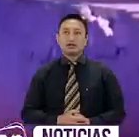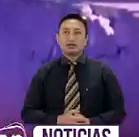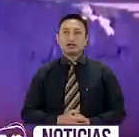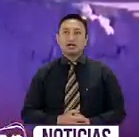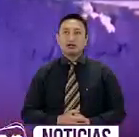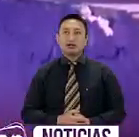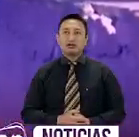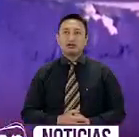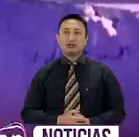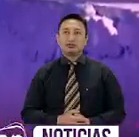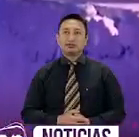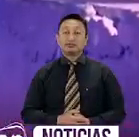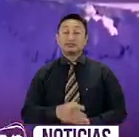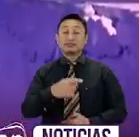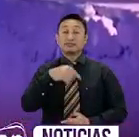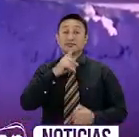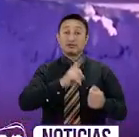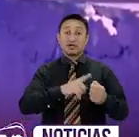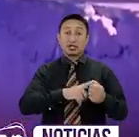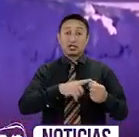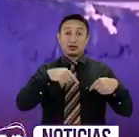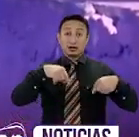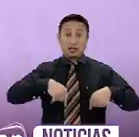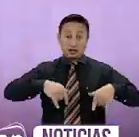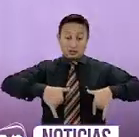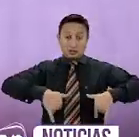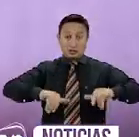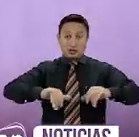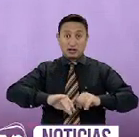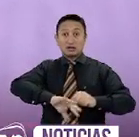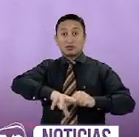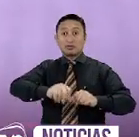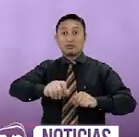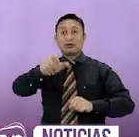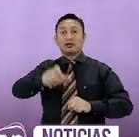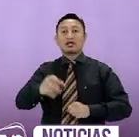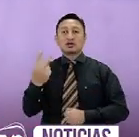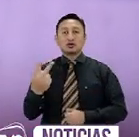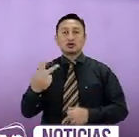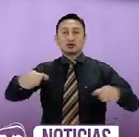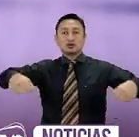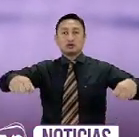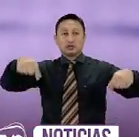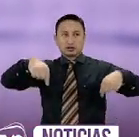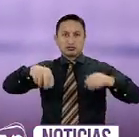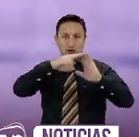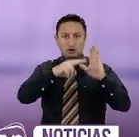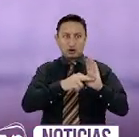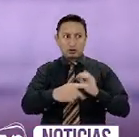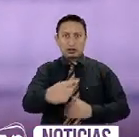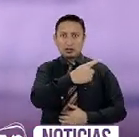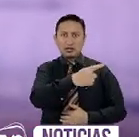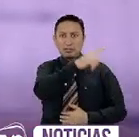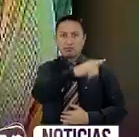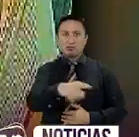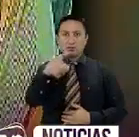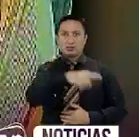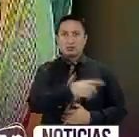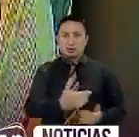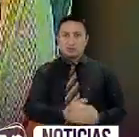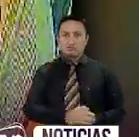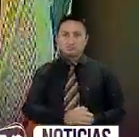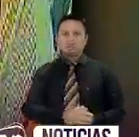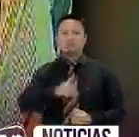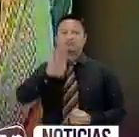En Quito continúan los robos a bordo de motocicletas y con dos ocupantes, a pesar de estar vigente una norma que lo prohíbe. En el sector